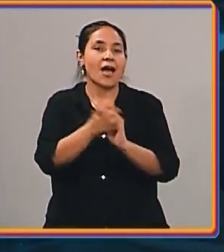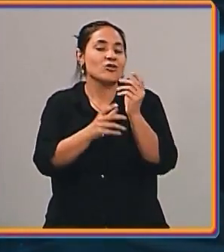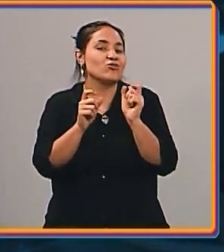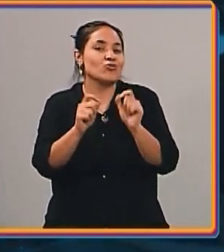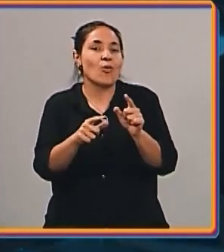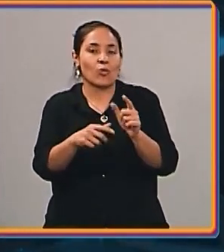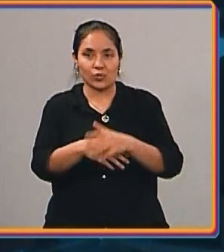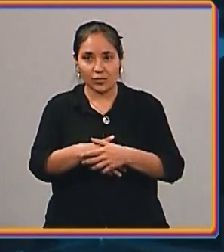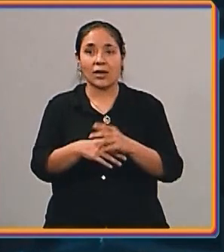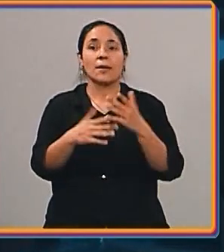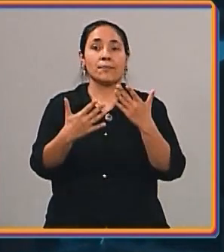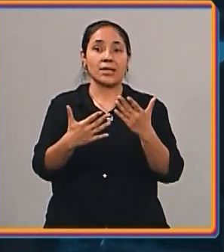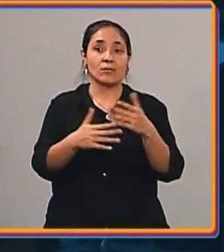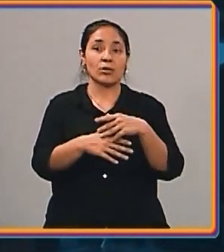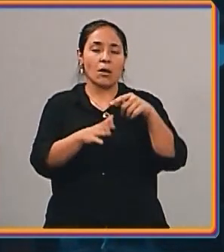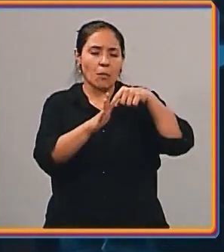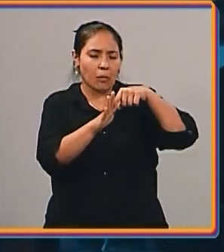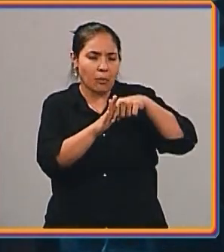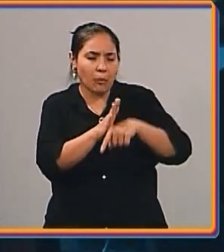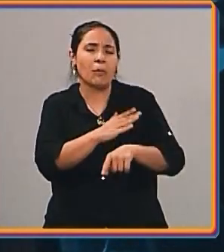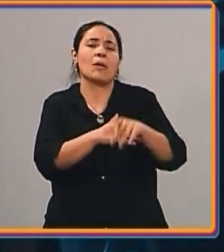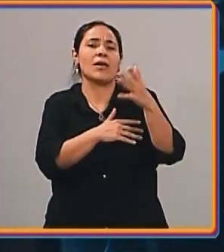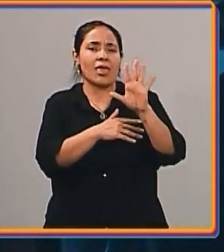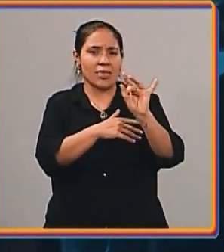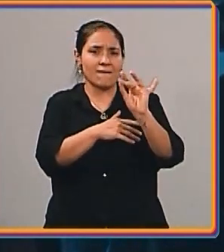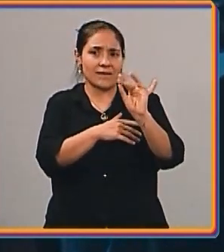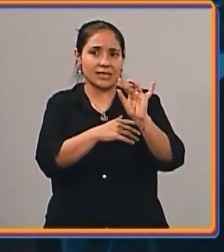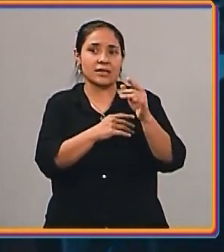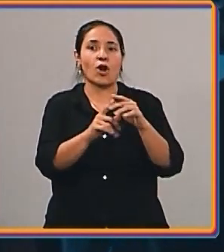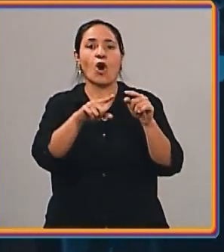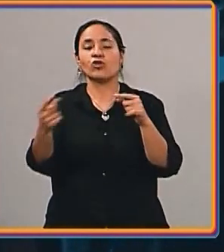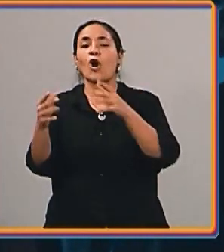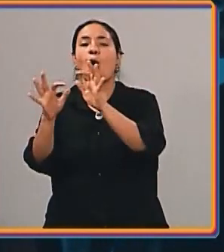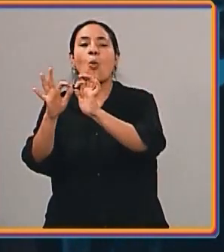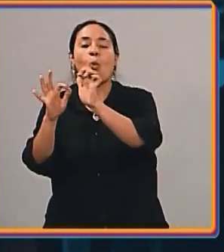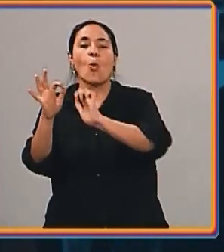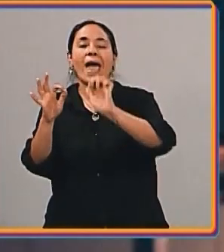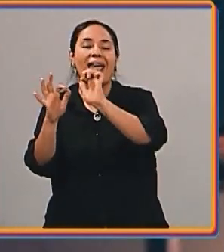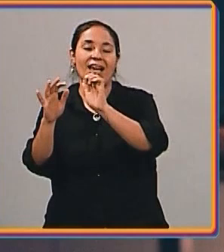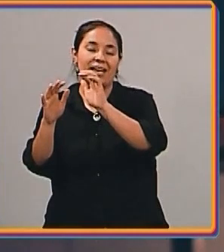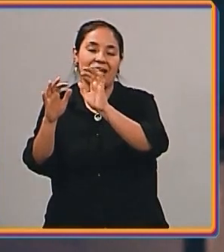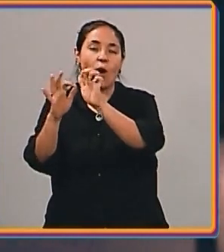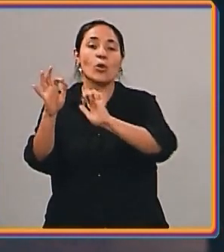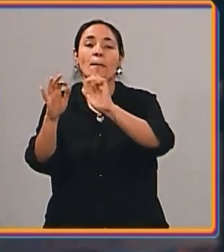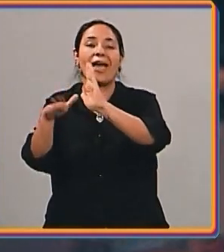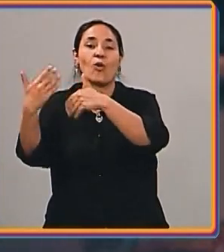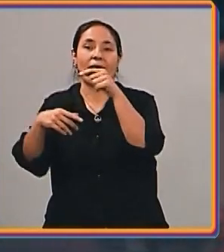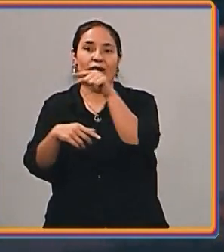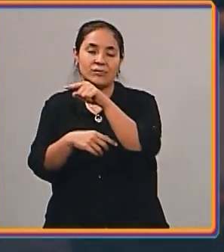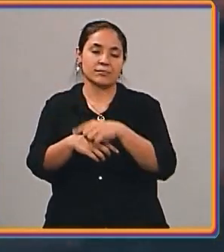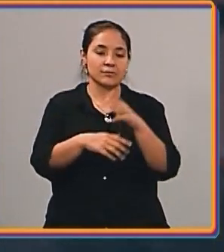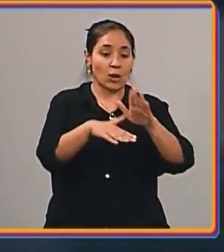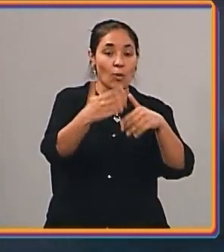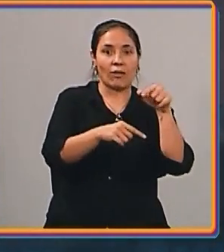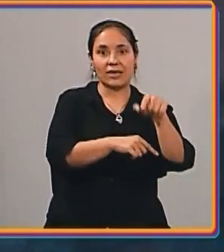a los juegos de estilo americano de una complejidad intrínseca mucho mayor que un juego europeo. Otra diferencia es